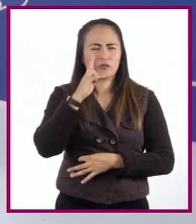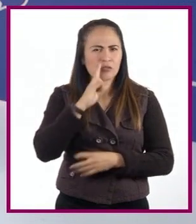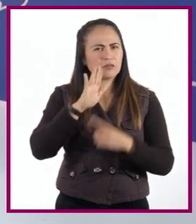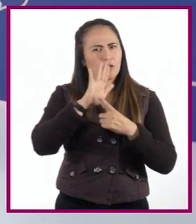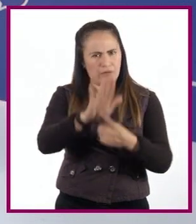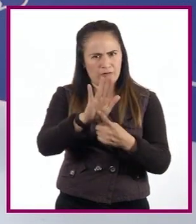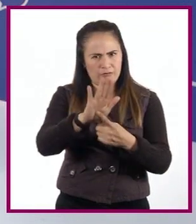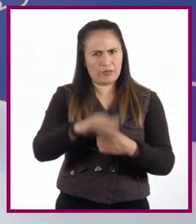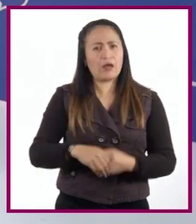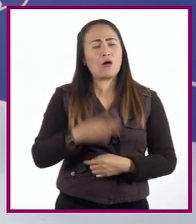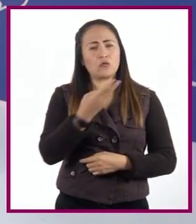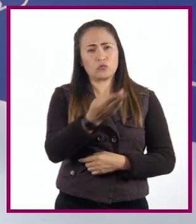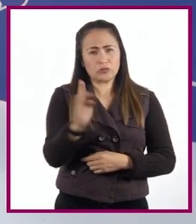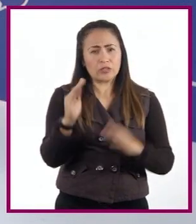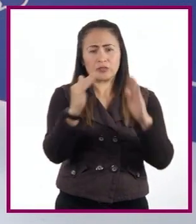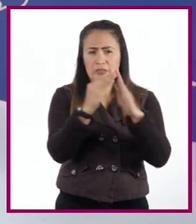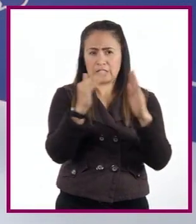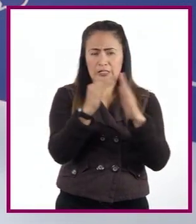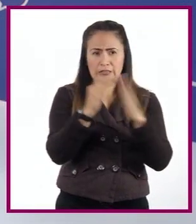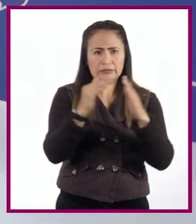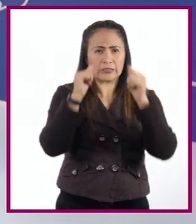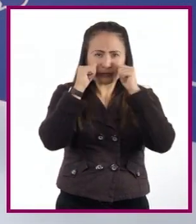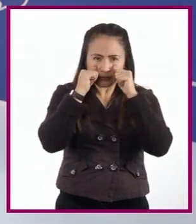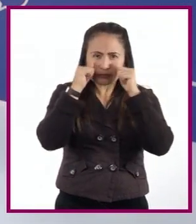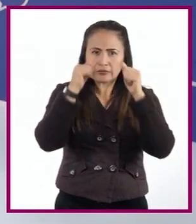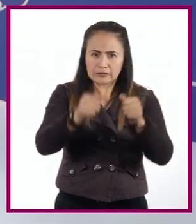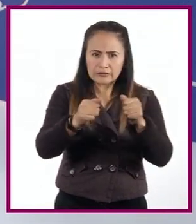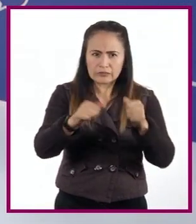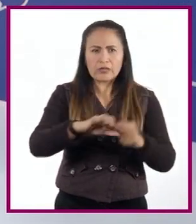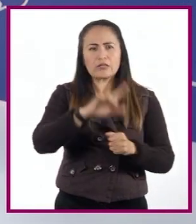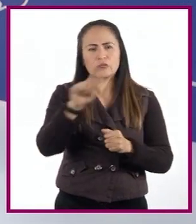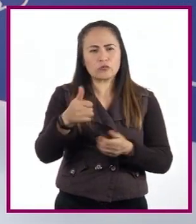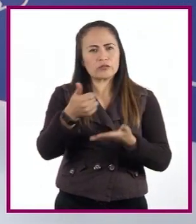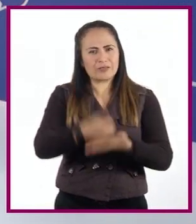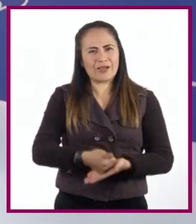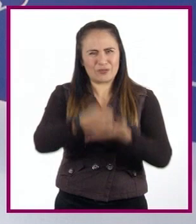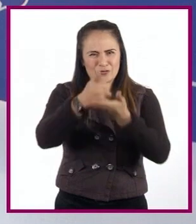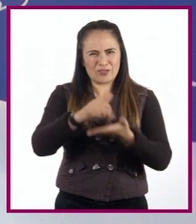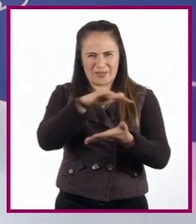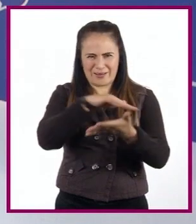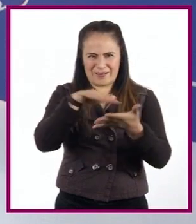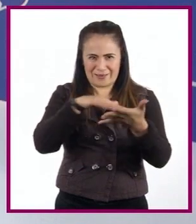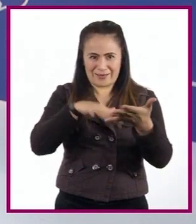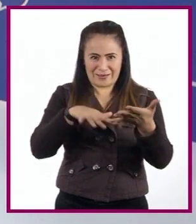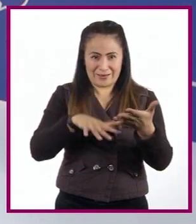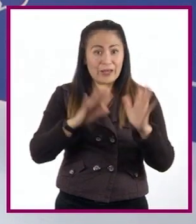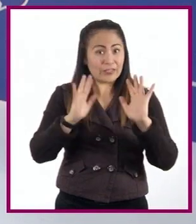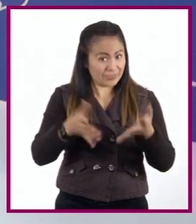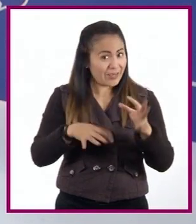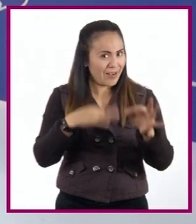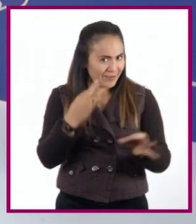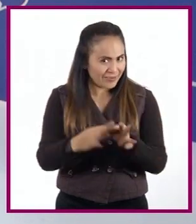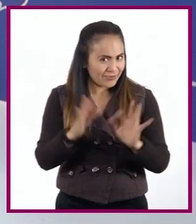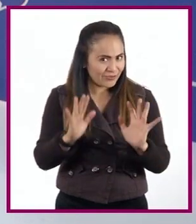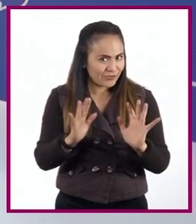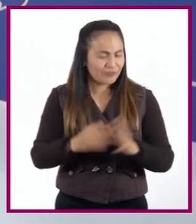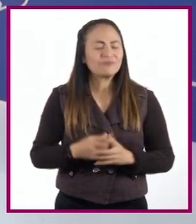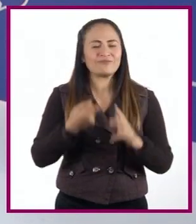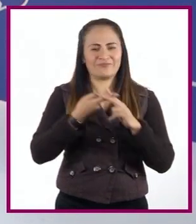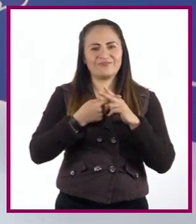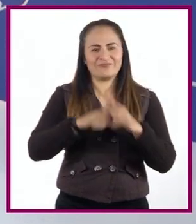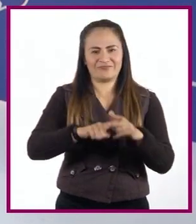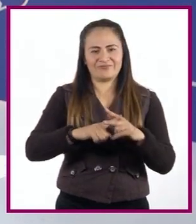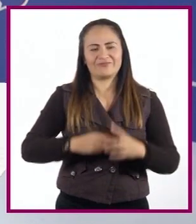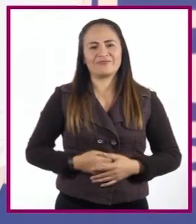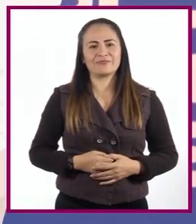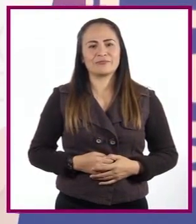que ustedes, desde sus hogares, pongan mucha atención y me ayuden a leerla. ¿Están listas y listos? Empecemos con la